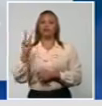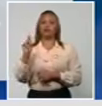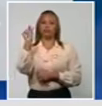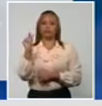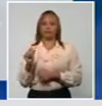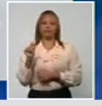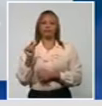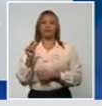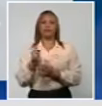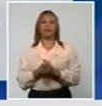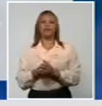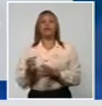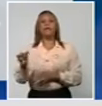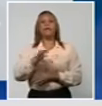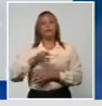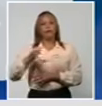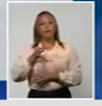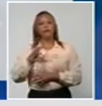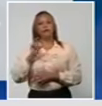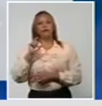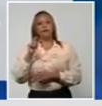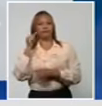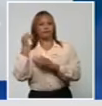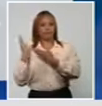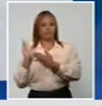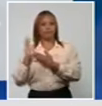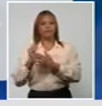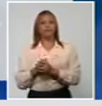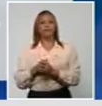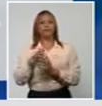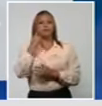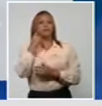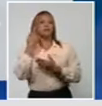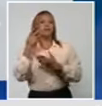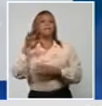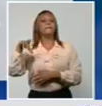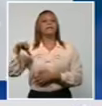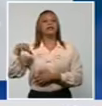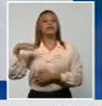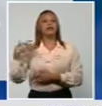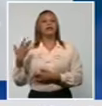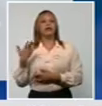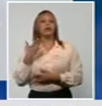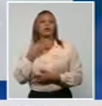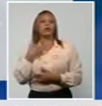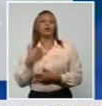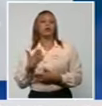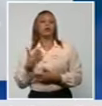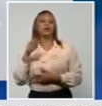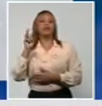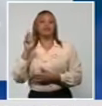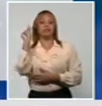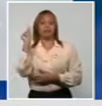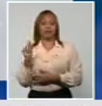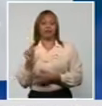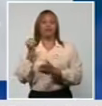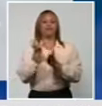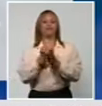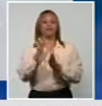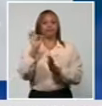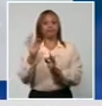el municipio de Camajuaní. Avanzamos, miramos lo que sucede en Pinar del Río, que hoy lamentablemente está reportando 3 casos positivos de la